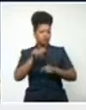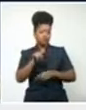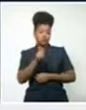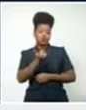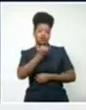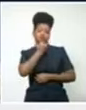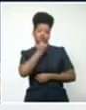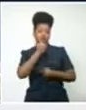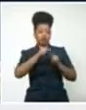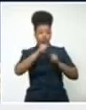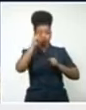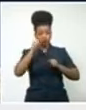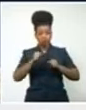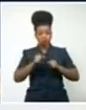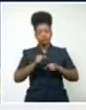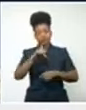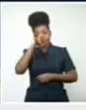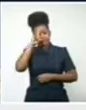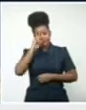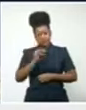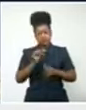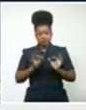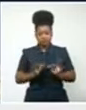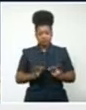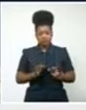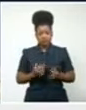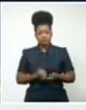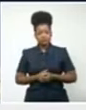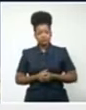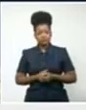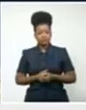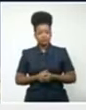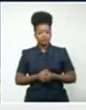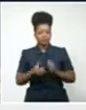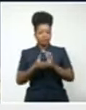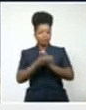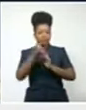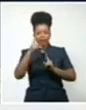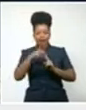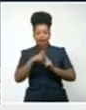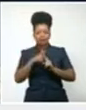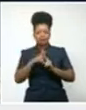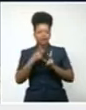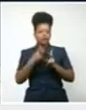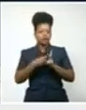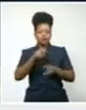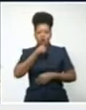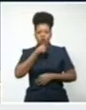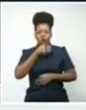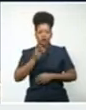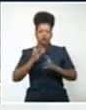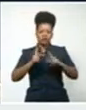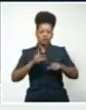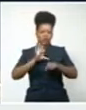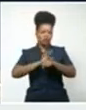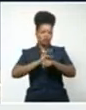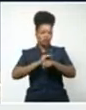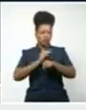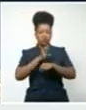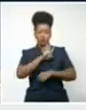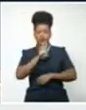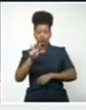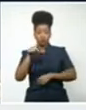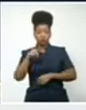No, indiscutiblemente influye. El de Matanzas y cualquiera de los 44 eventos que hemos tenido en